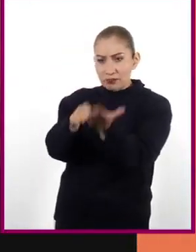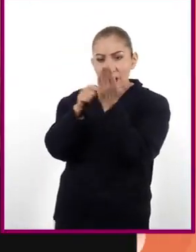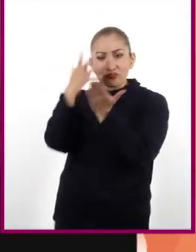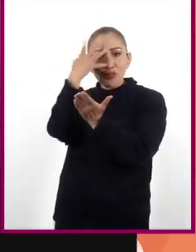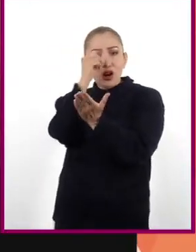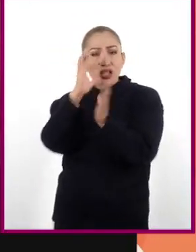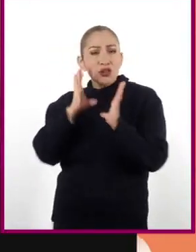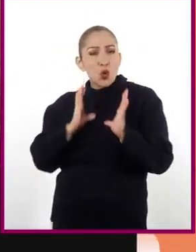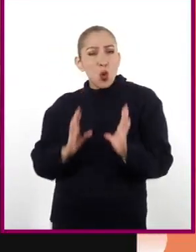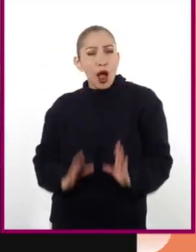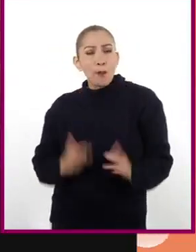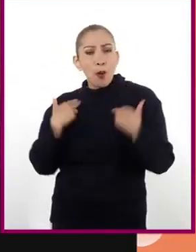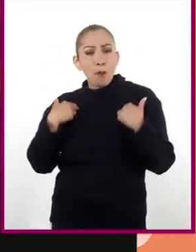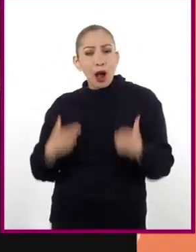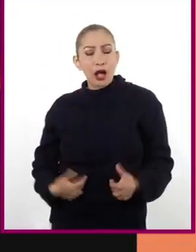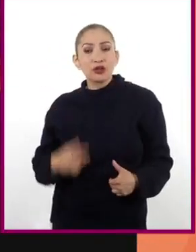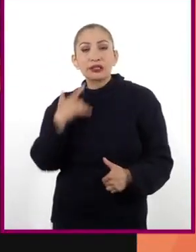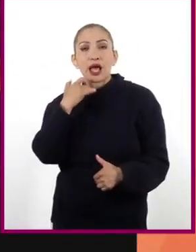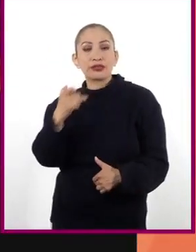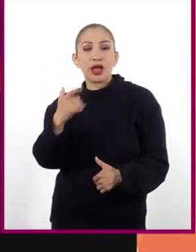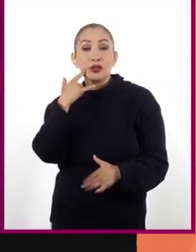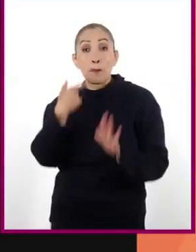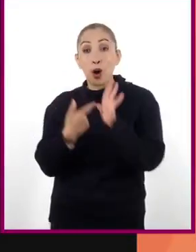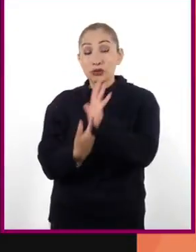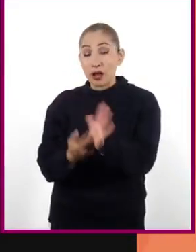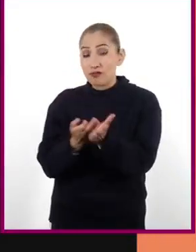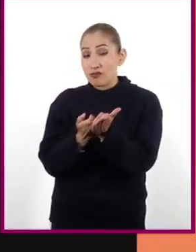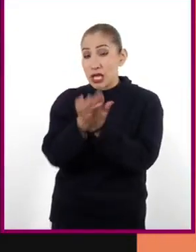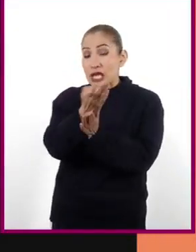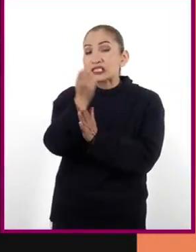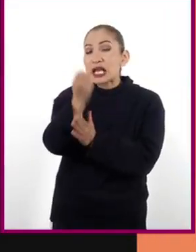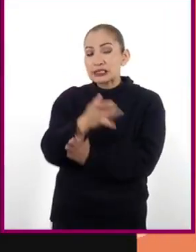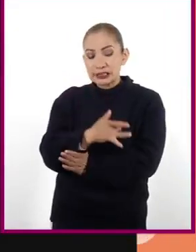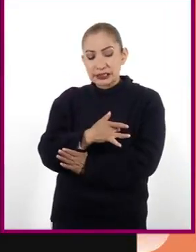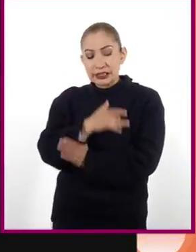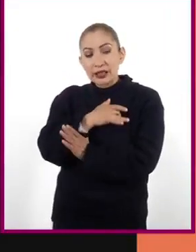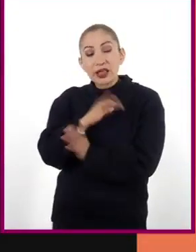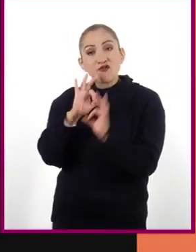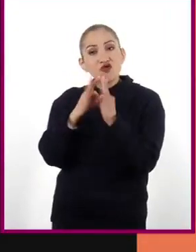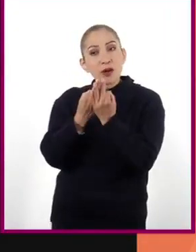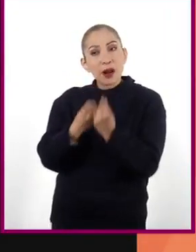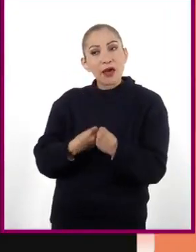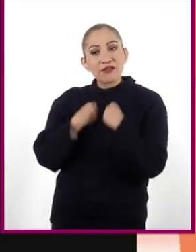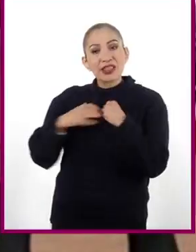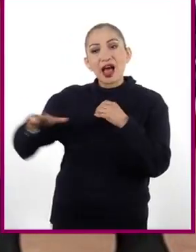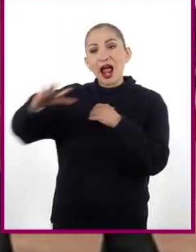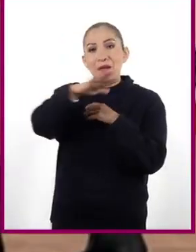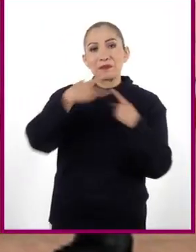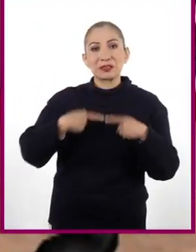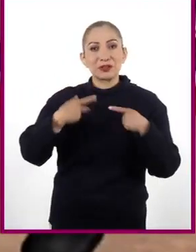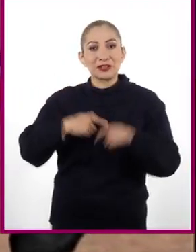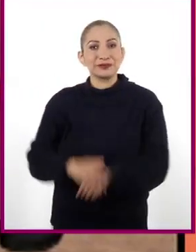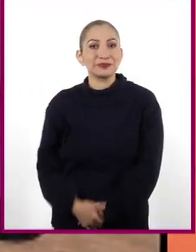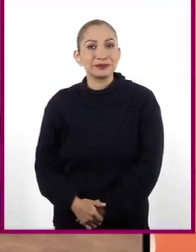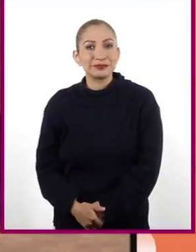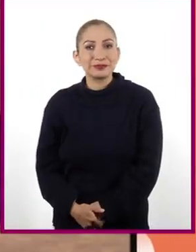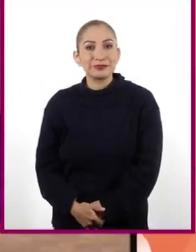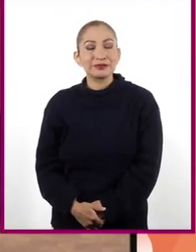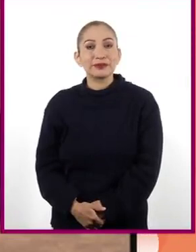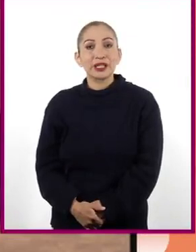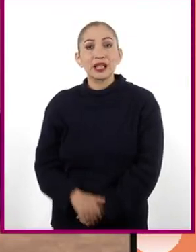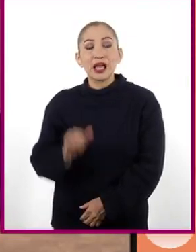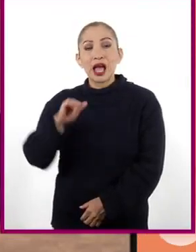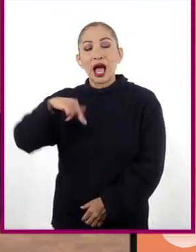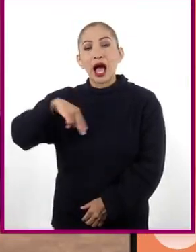la belleza del cuerpo humano y tratando de reflejar fielmente los sentimientos y forma de vida de las personas.